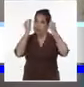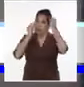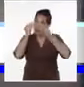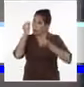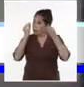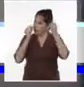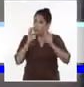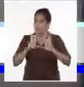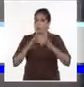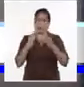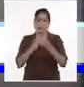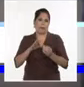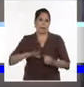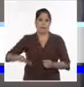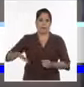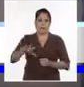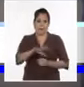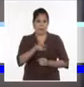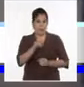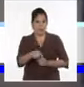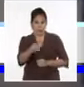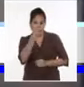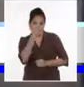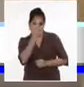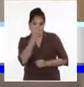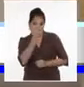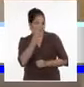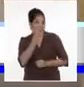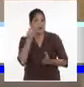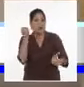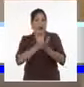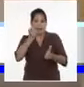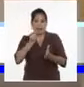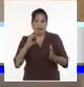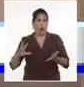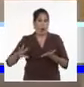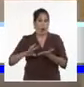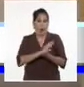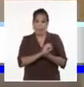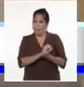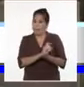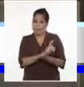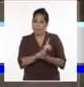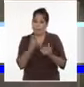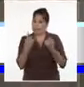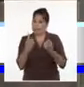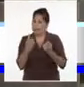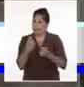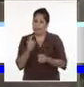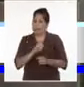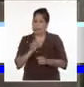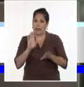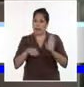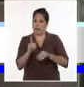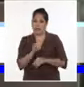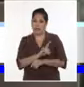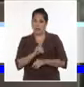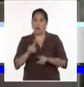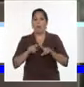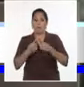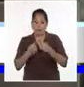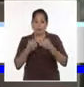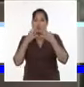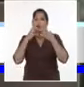para las familias cubanas. Esos alimentos, aunque no garantizan la cobertura completa de las necesidades nutricionales, siguen siendo